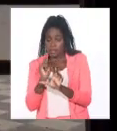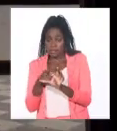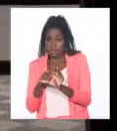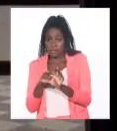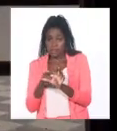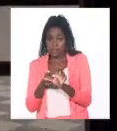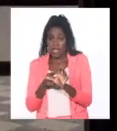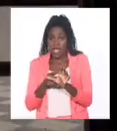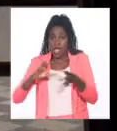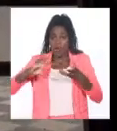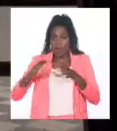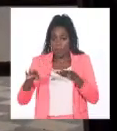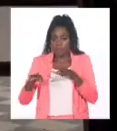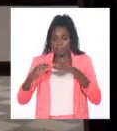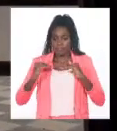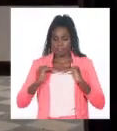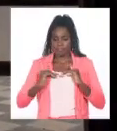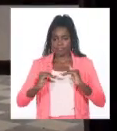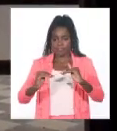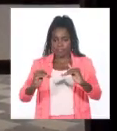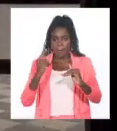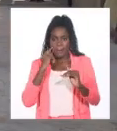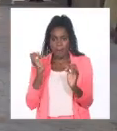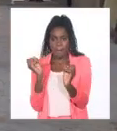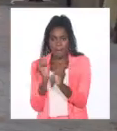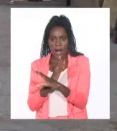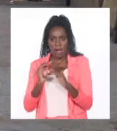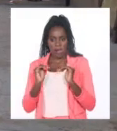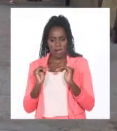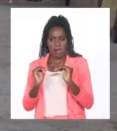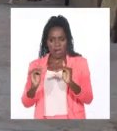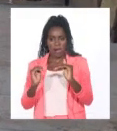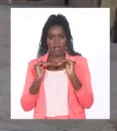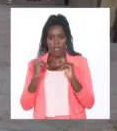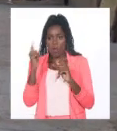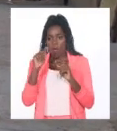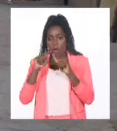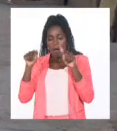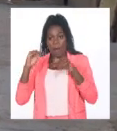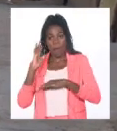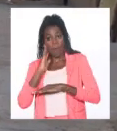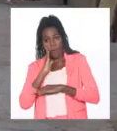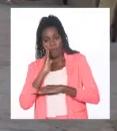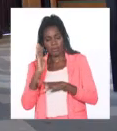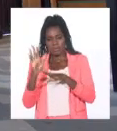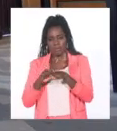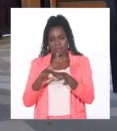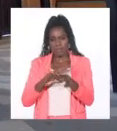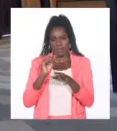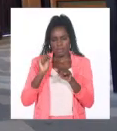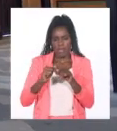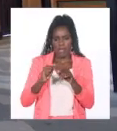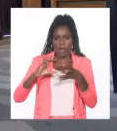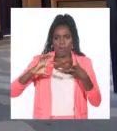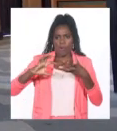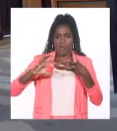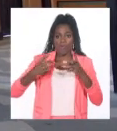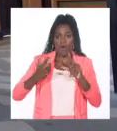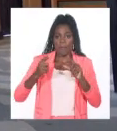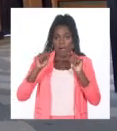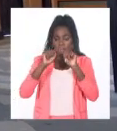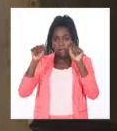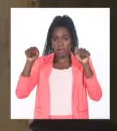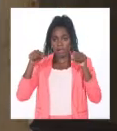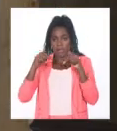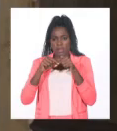piso que se ve mucho, el mármol blanco de Carrara, y en las habitaciones este segundo nivel difiere por el tipo de inmueble, que era